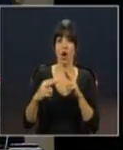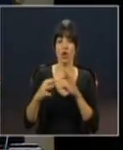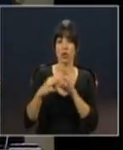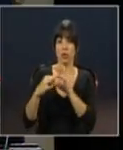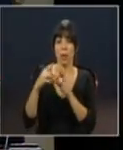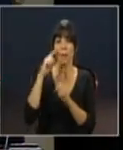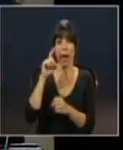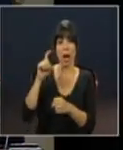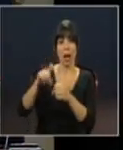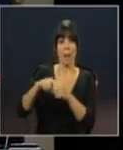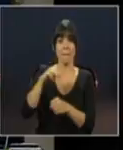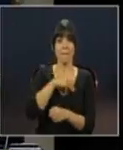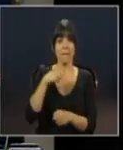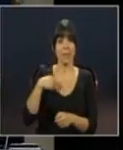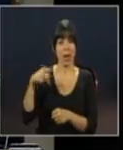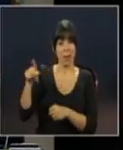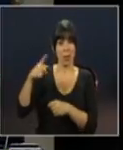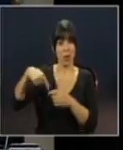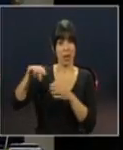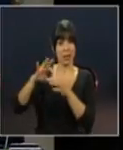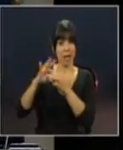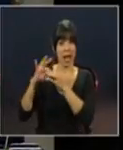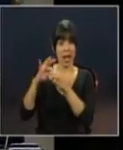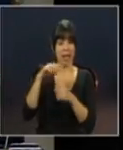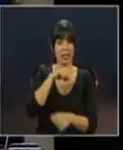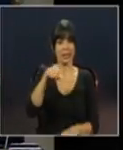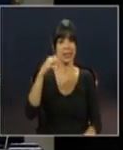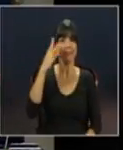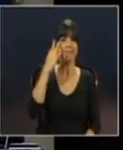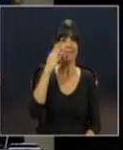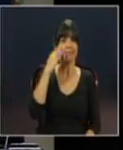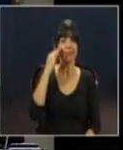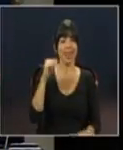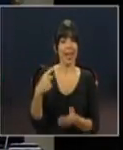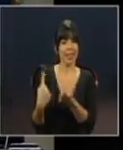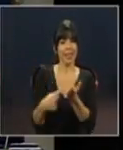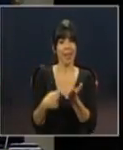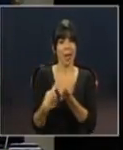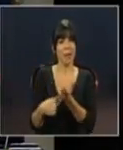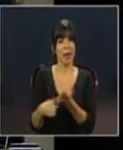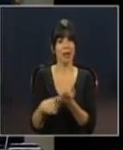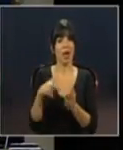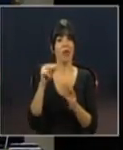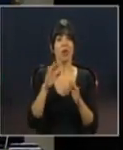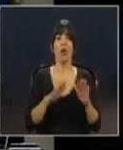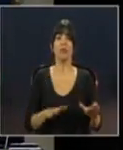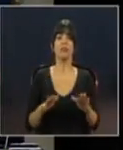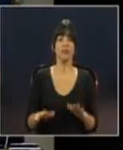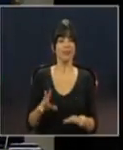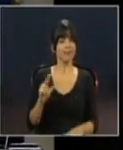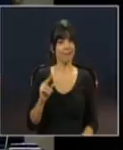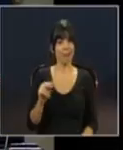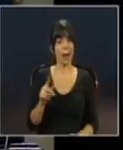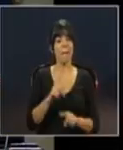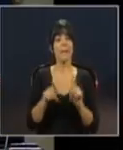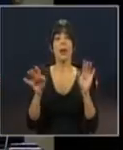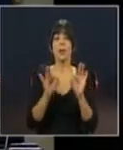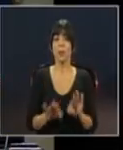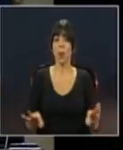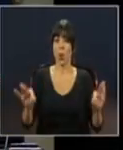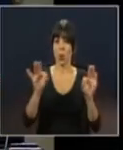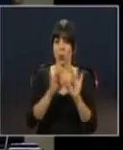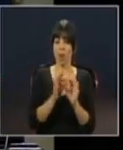como miembros plenos a esa alianza. El debate no ha sido ni será apacible, pero resulta